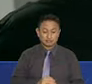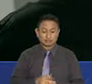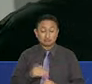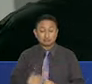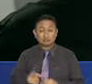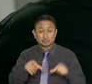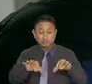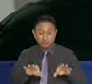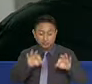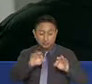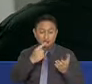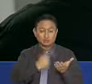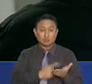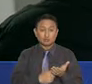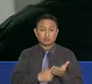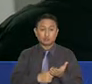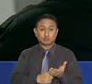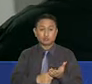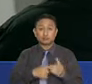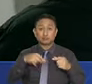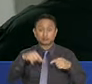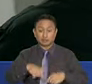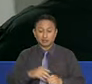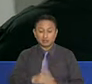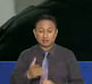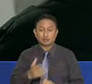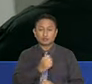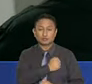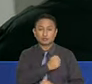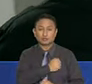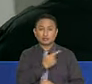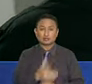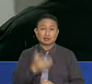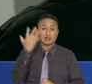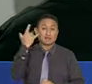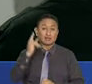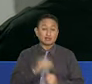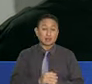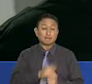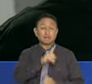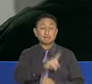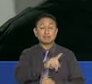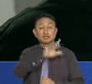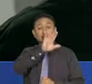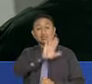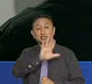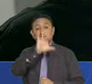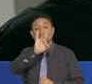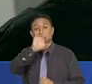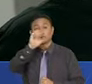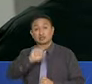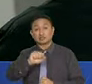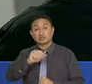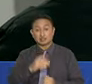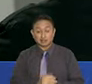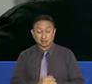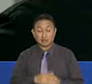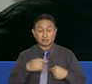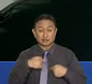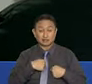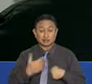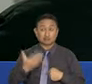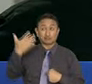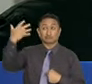análisis de laboratorio pudimos definir que estos restos corresponden están fechados en el 1580 después de Cristo o sea de nuestra